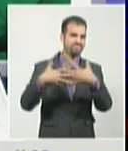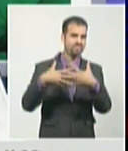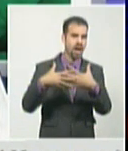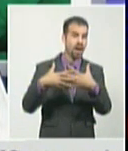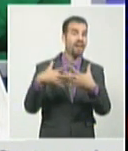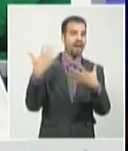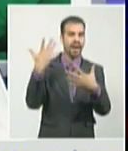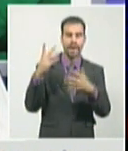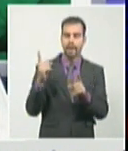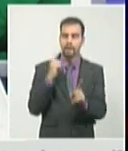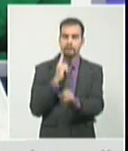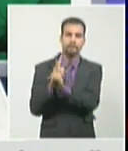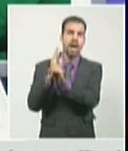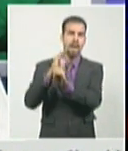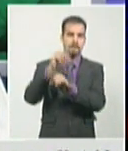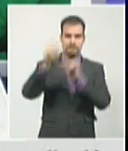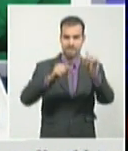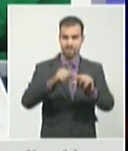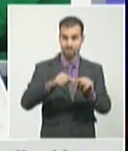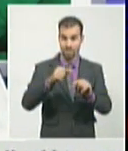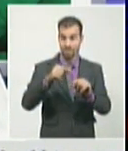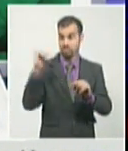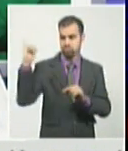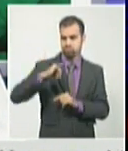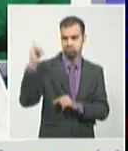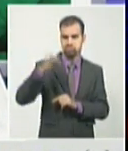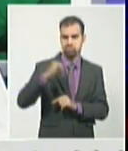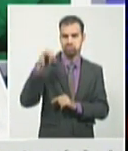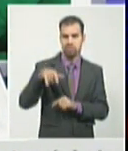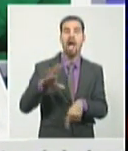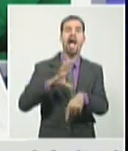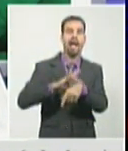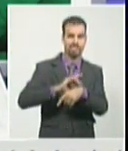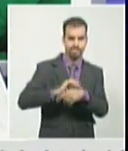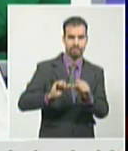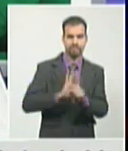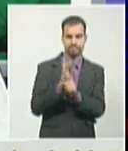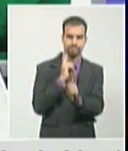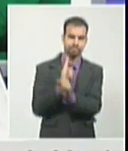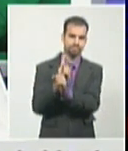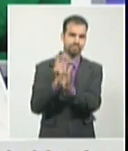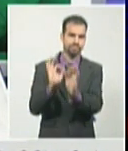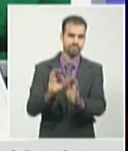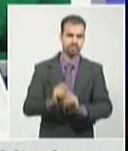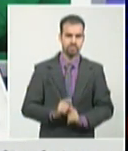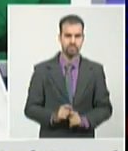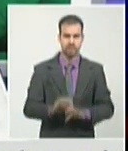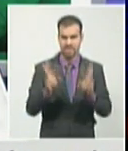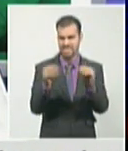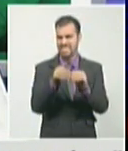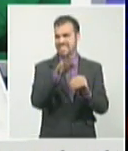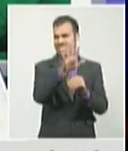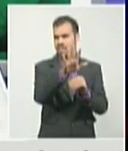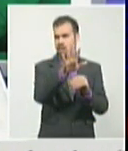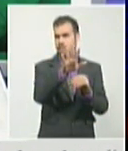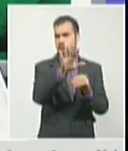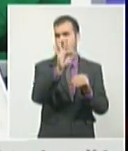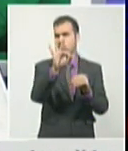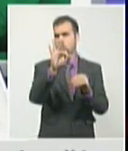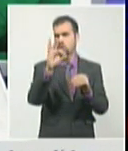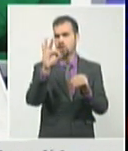internacionales y ya se acumulan cinco mil 858 personas